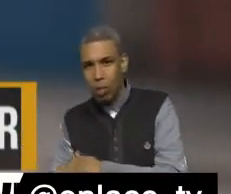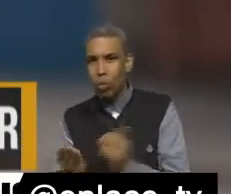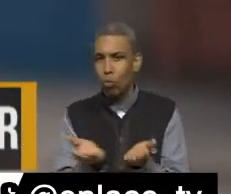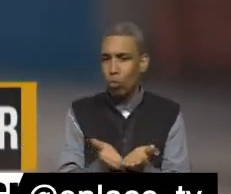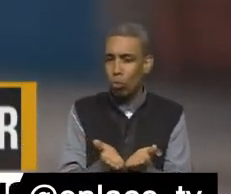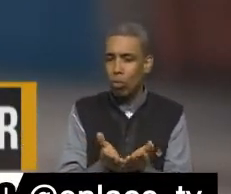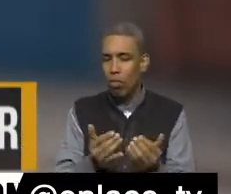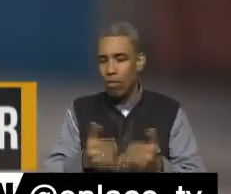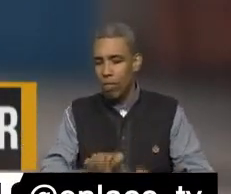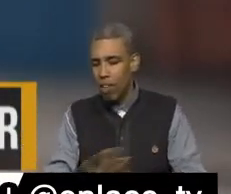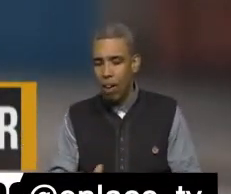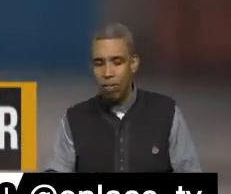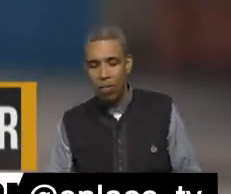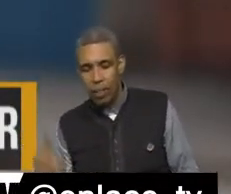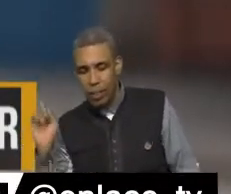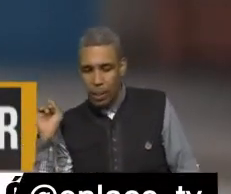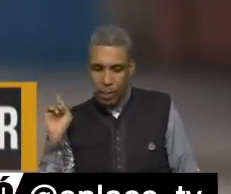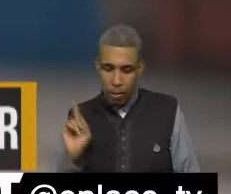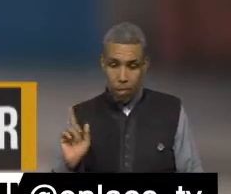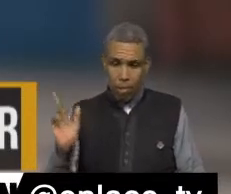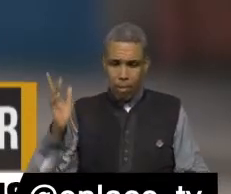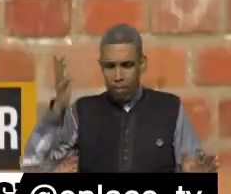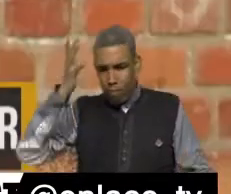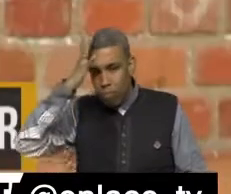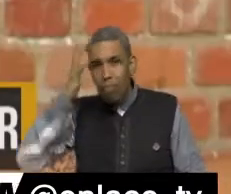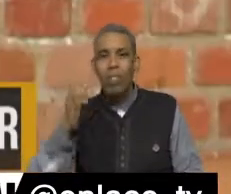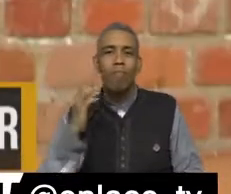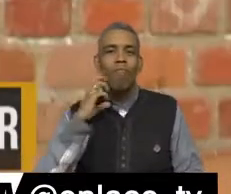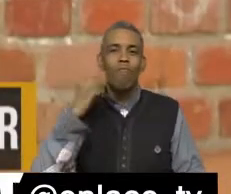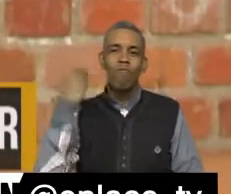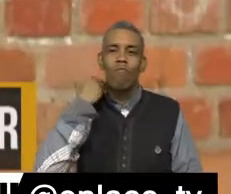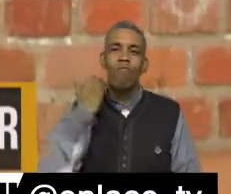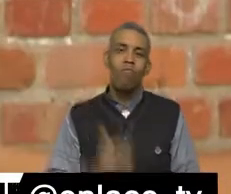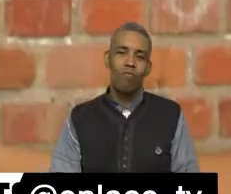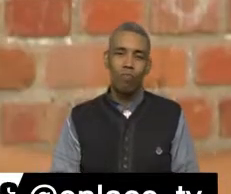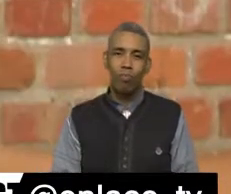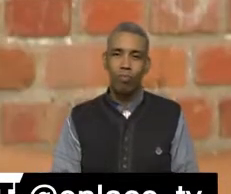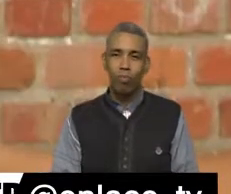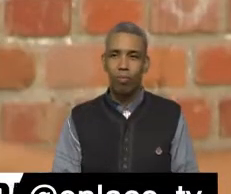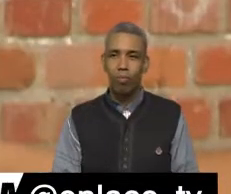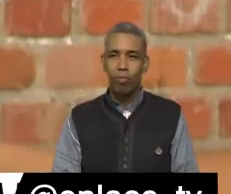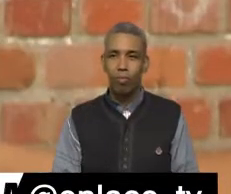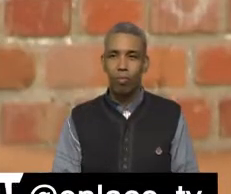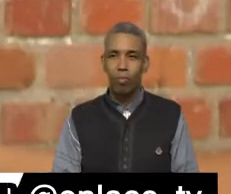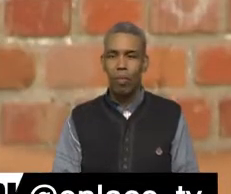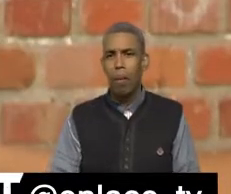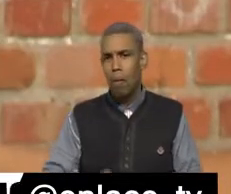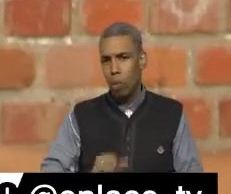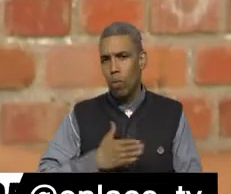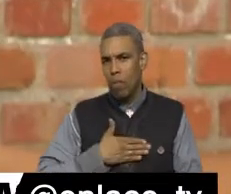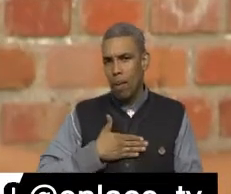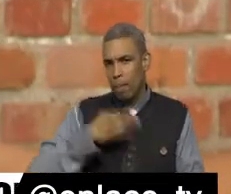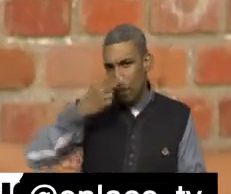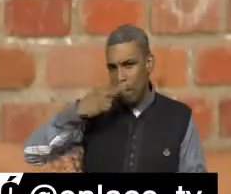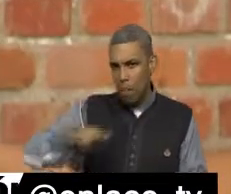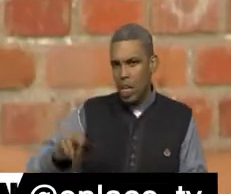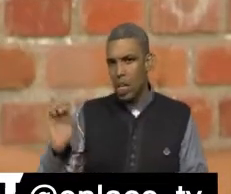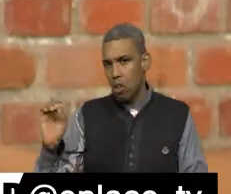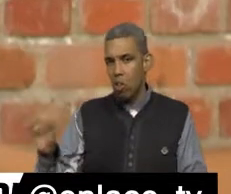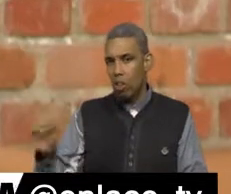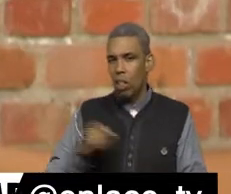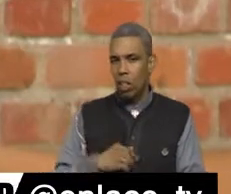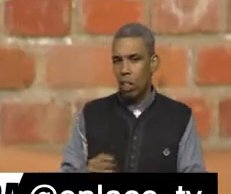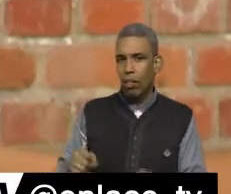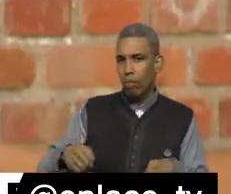al salir se encontró con la sorpresa de que esta ya no estaba. Mi hijo la utiliza, él es quien la conduce, es una moto Boxer negra, él es quien la conduce